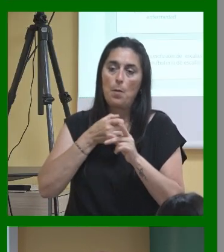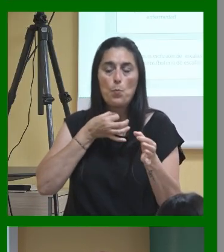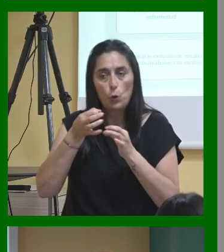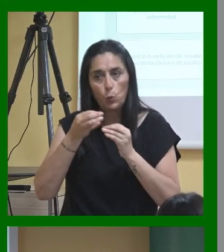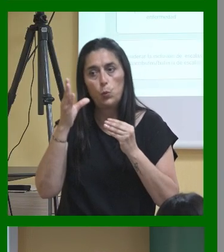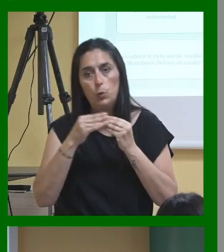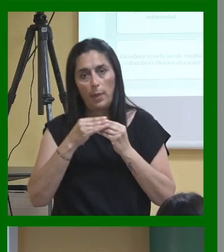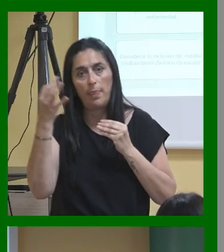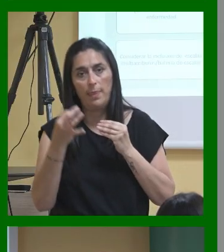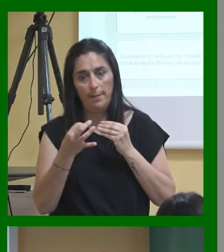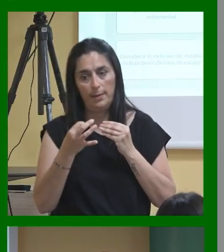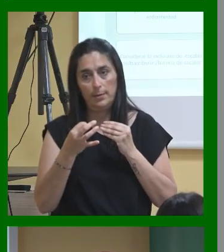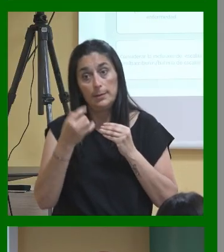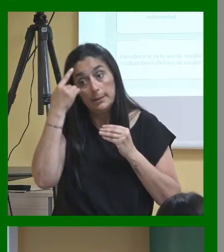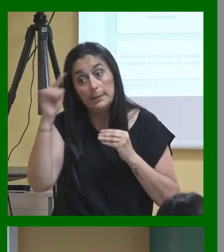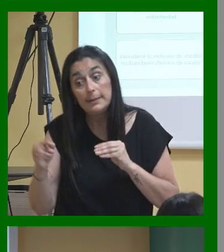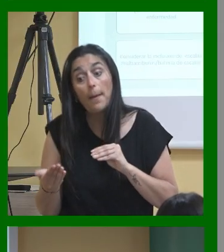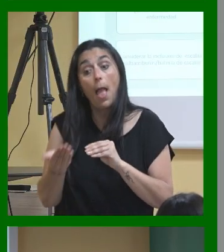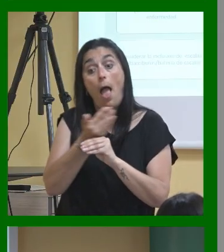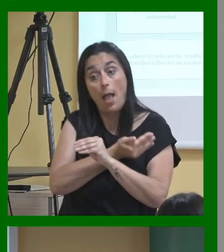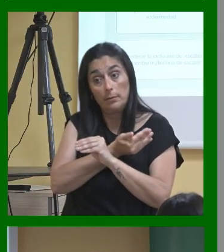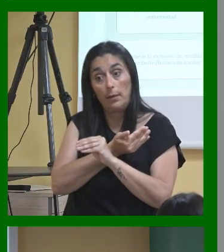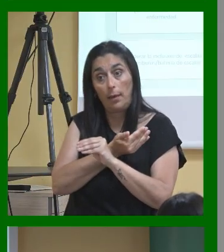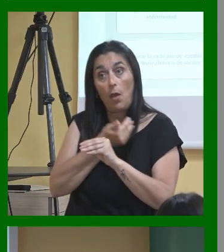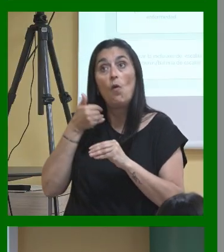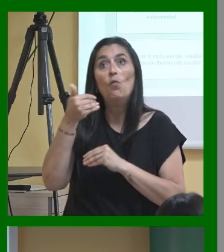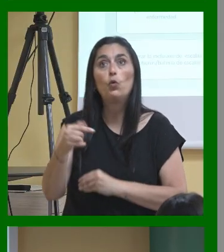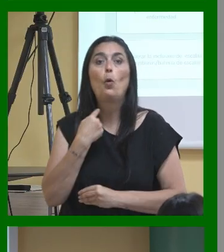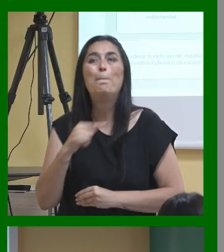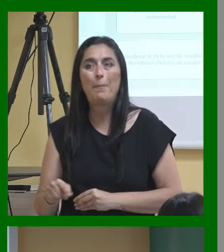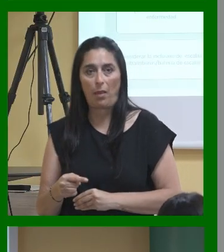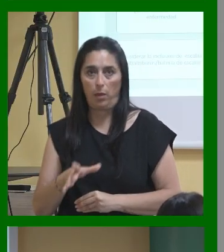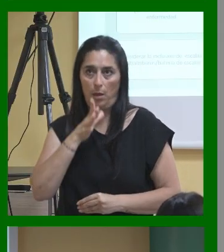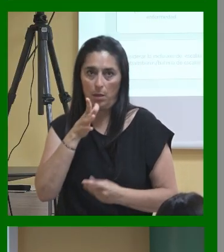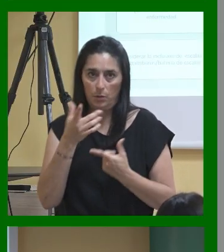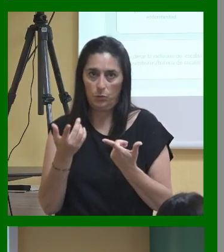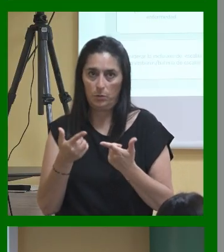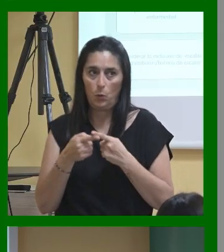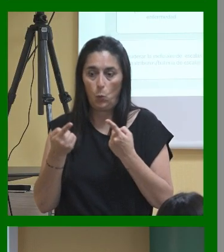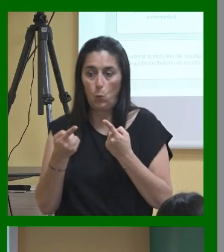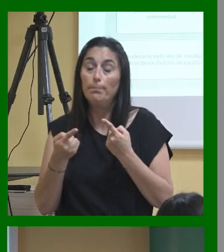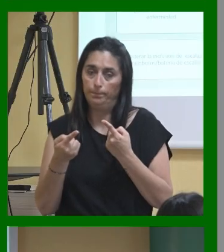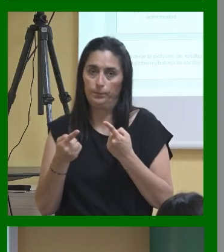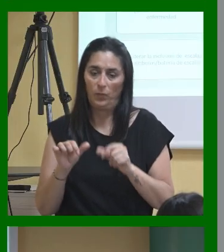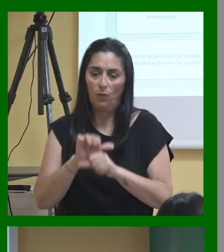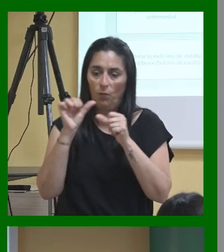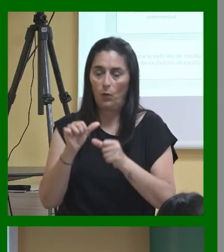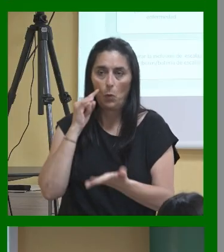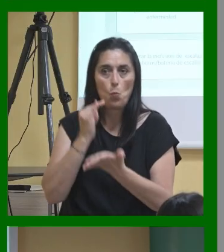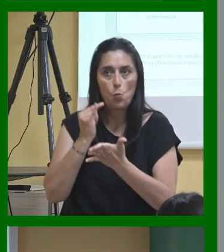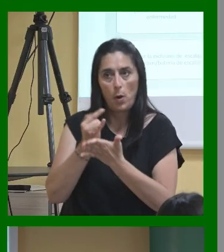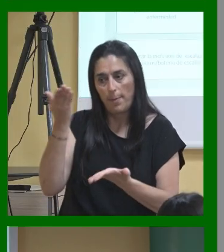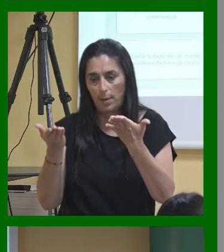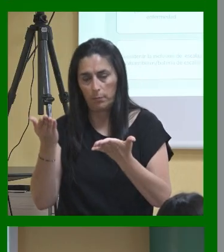protocolos que tengan en cuenta la posibilidad de pérdida. Es decir, tenemos que buscar formas paralelas de pruebas para empezar. No se puede utilizar